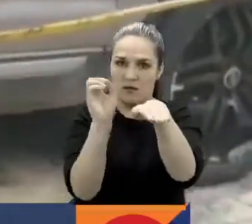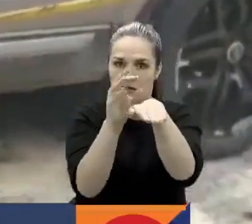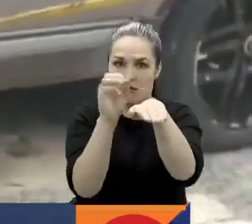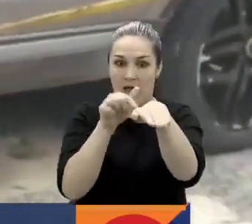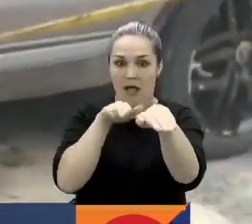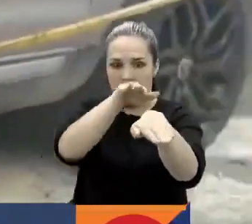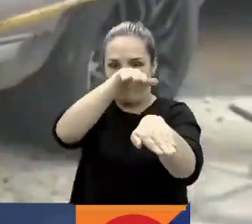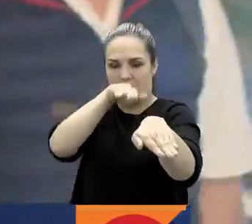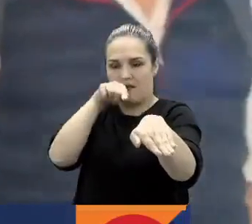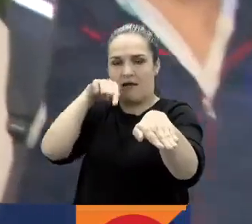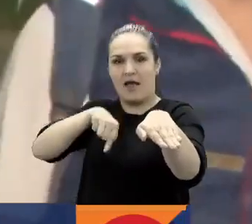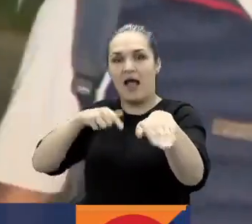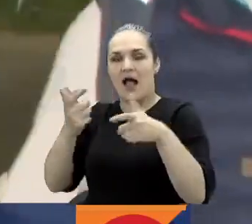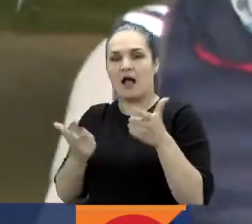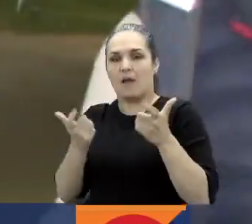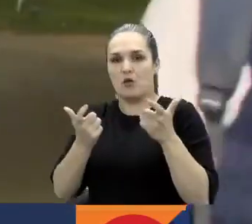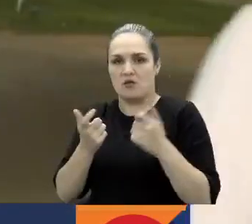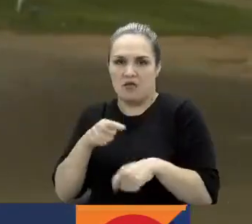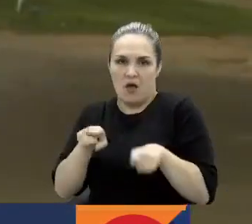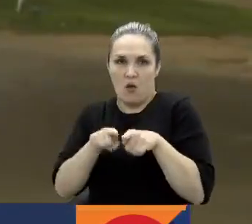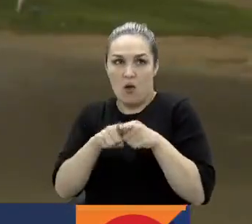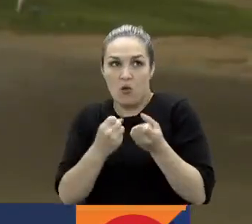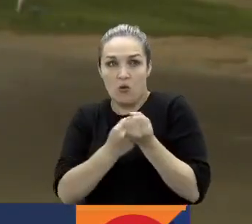que iban a robar.